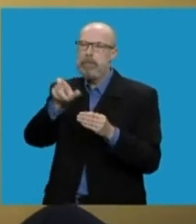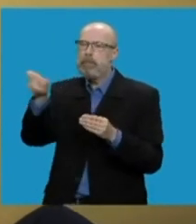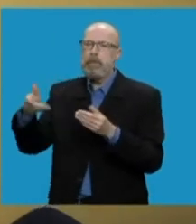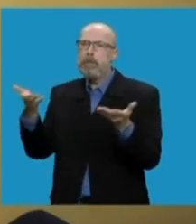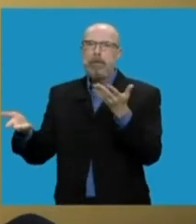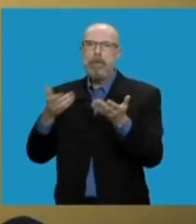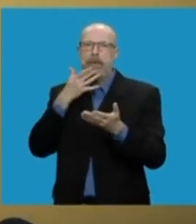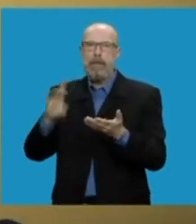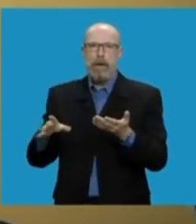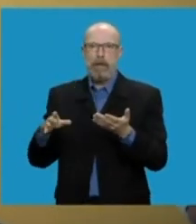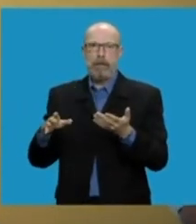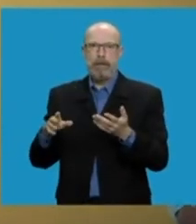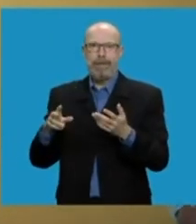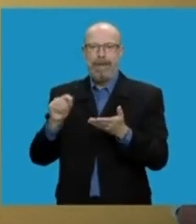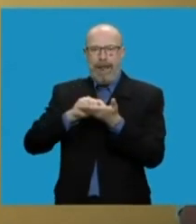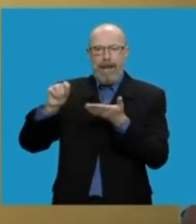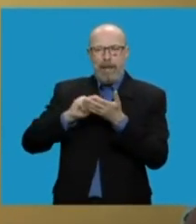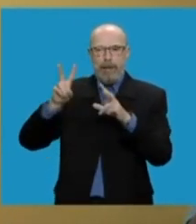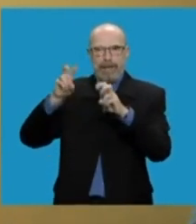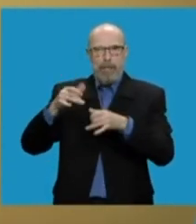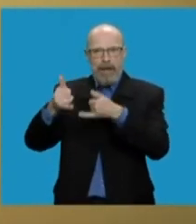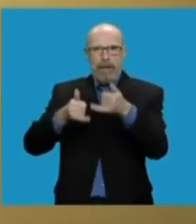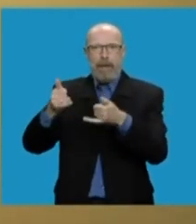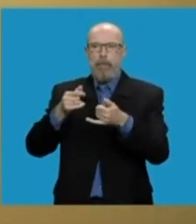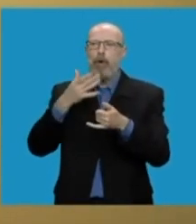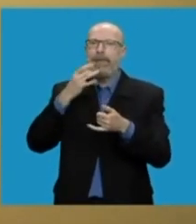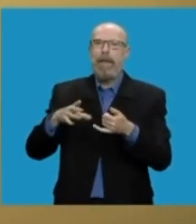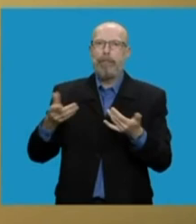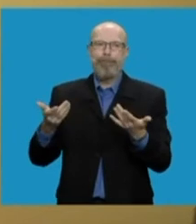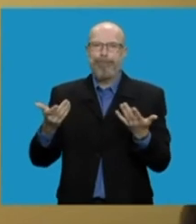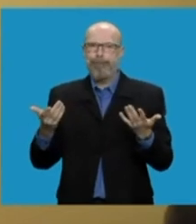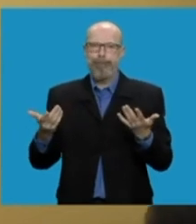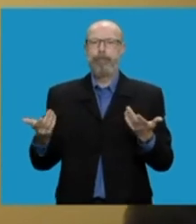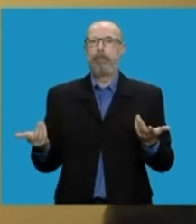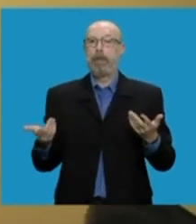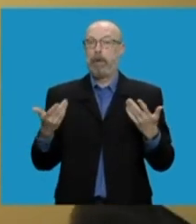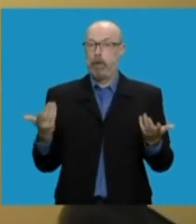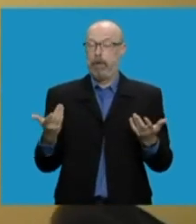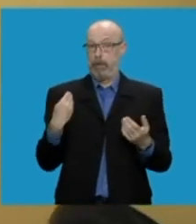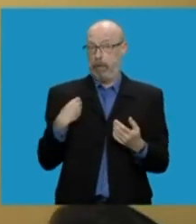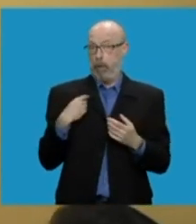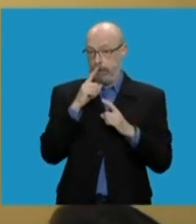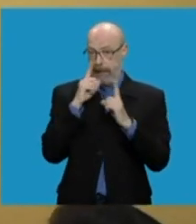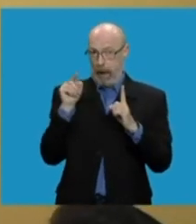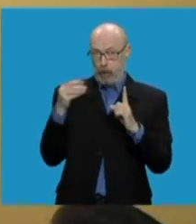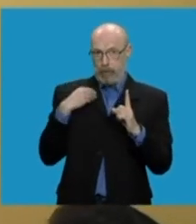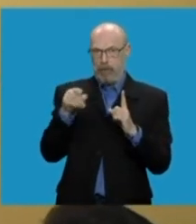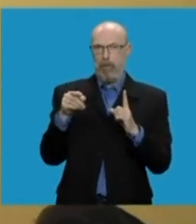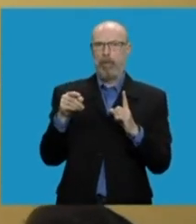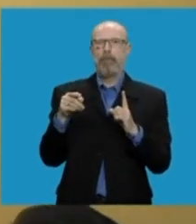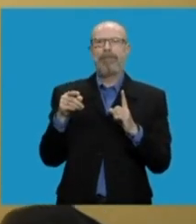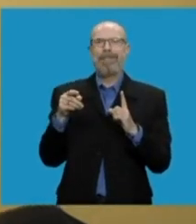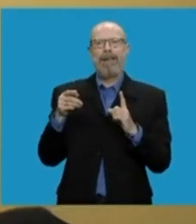aparentemente, que supiese escribir una crónica de ciclismo. Aquel año, además, recuerdo que no es que corrían profesionales,